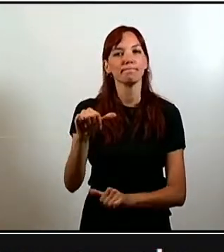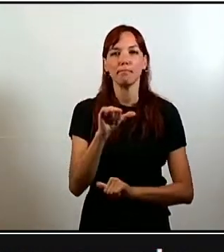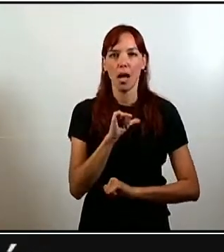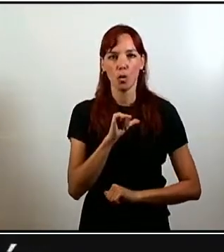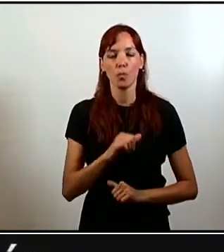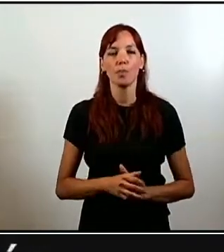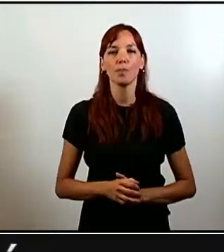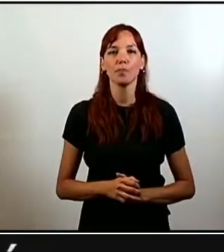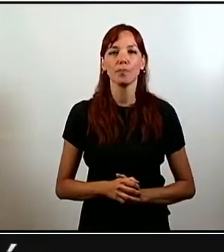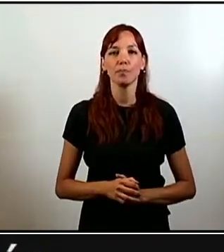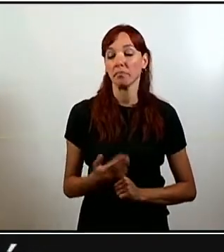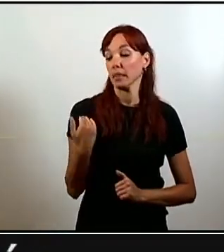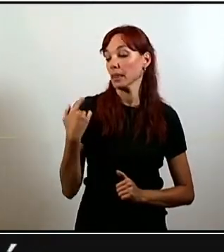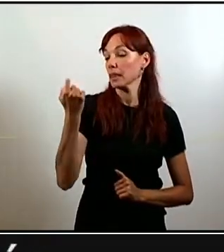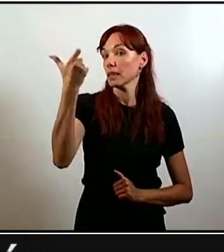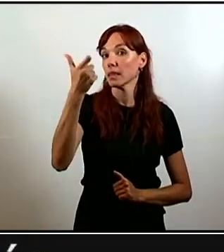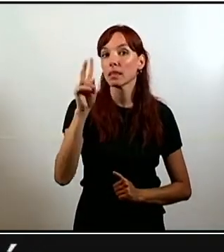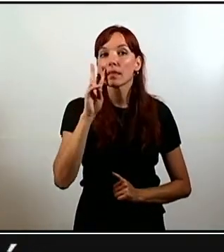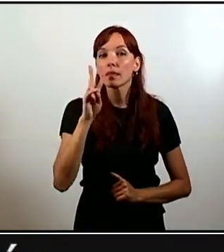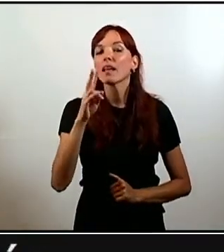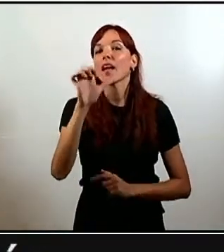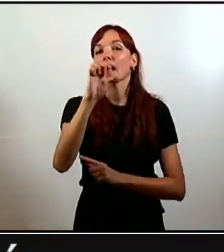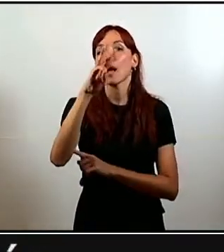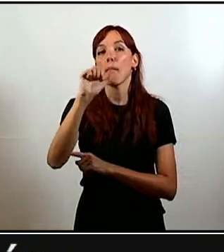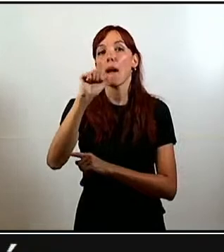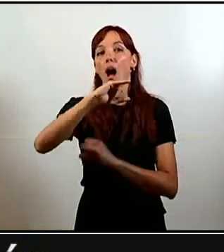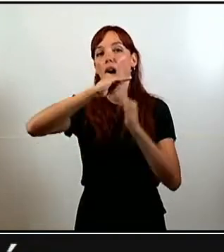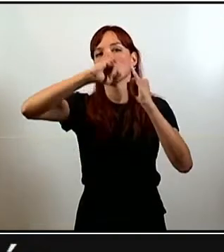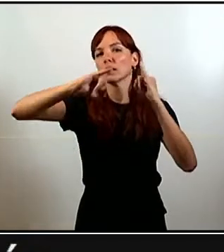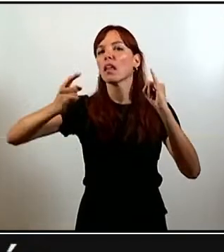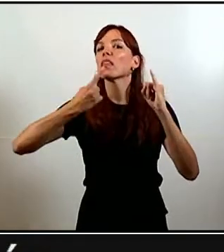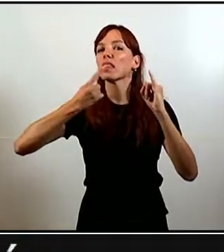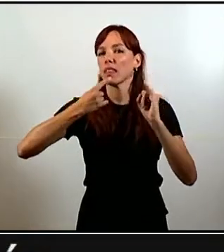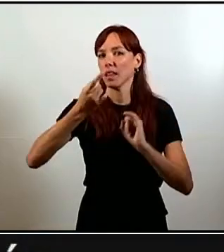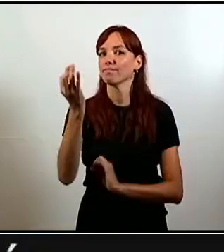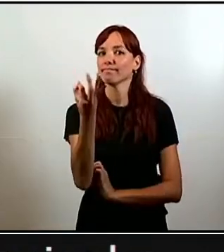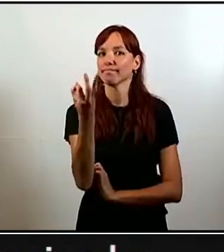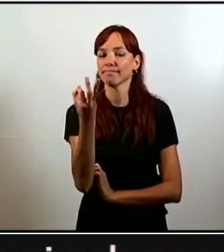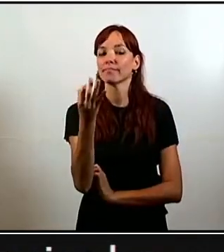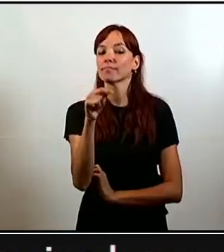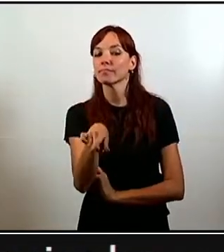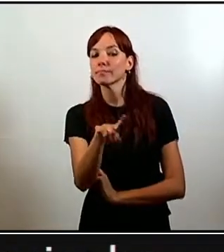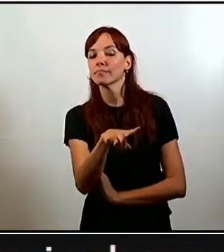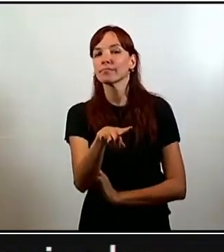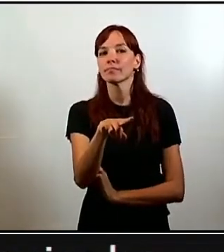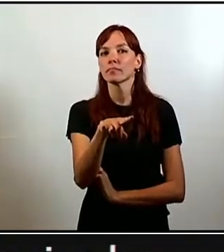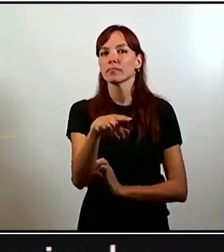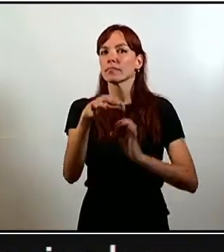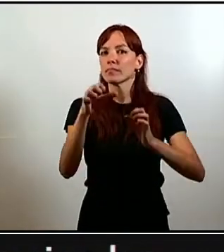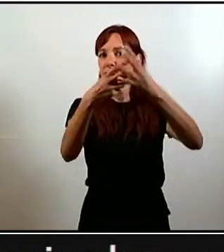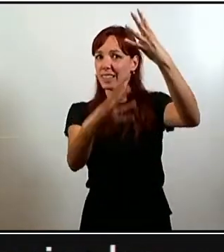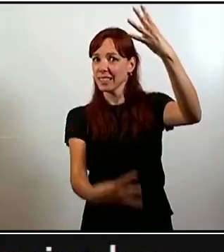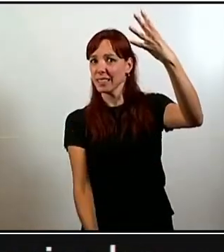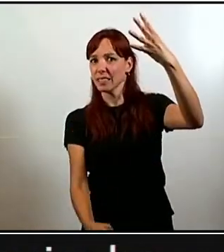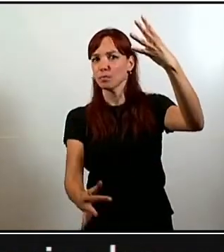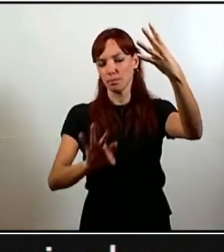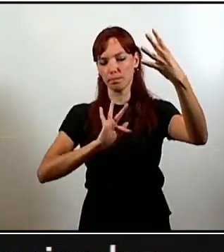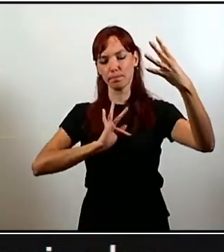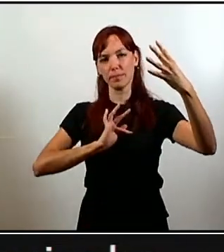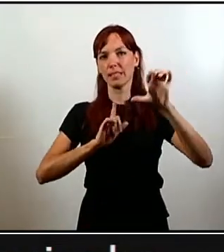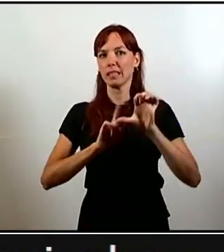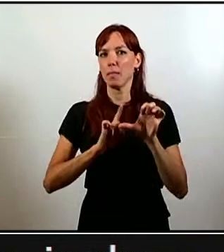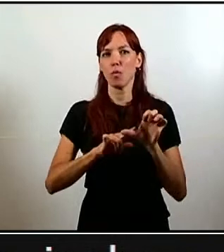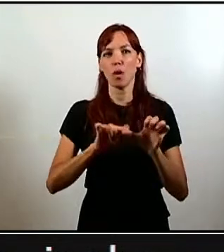poco veíamos cómo la EPA avisaba y venía a decir que seguimos liderando la tasa de